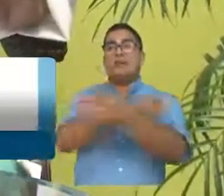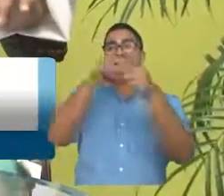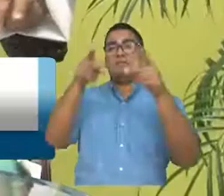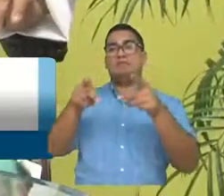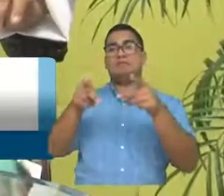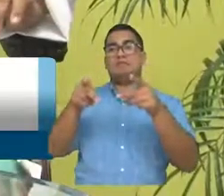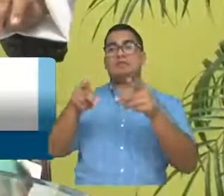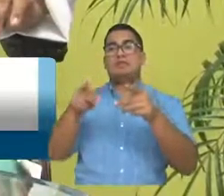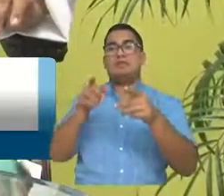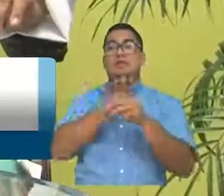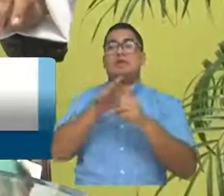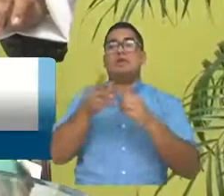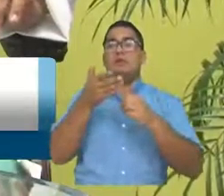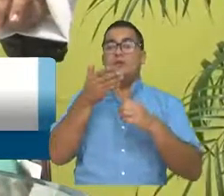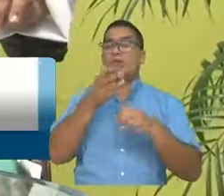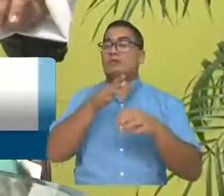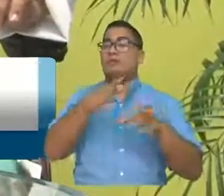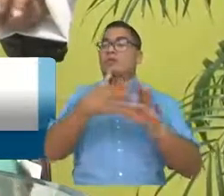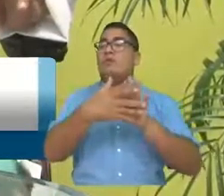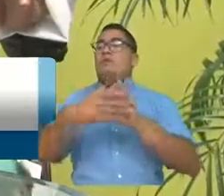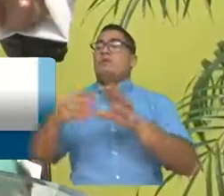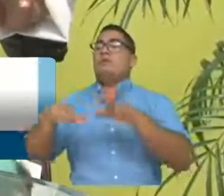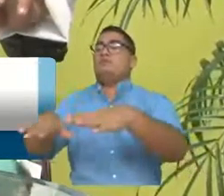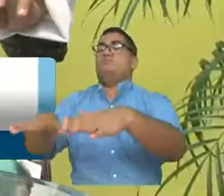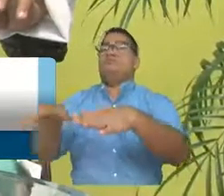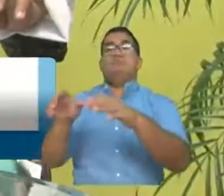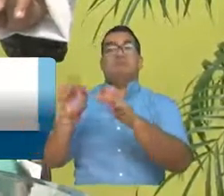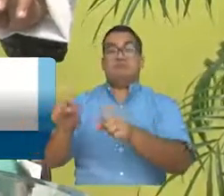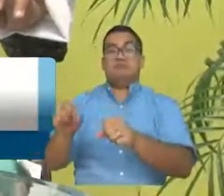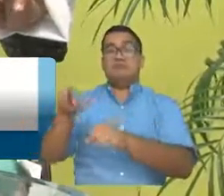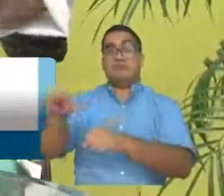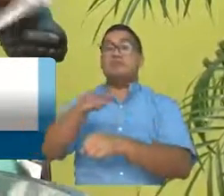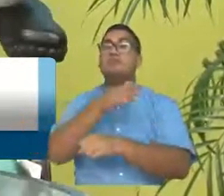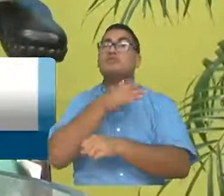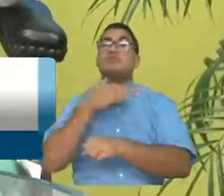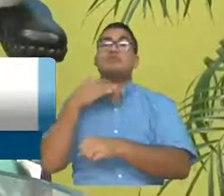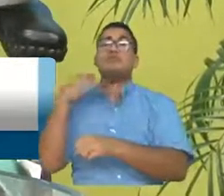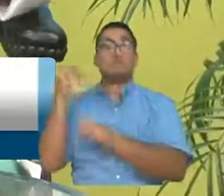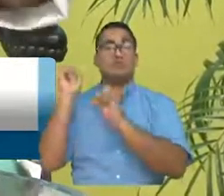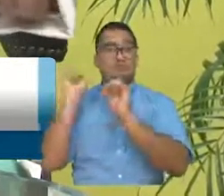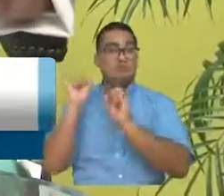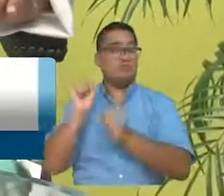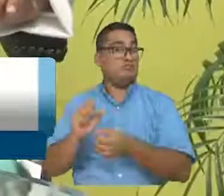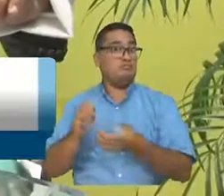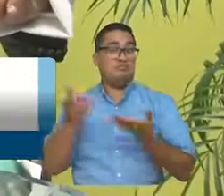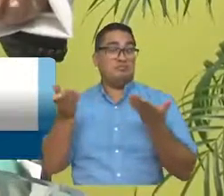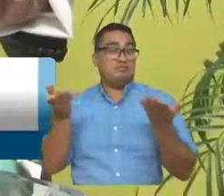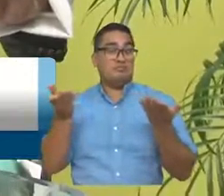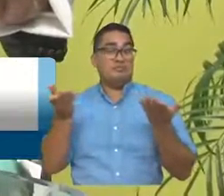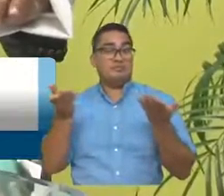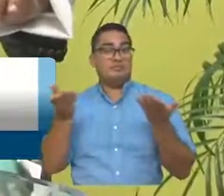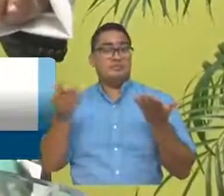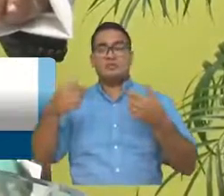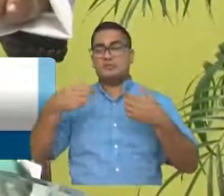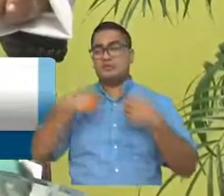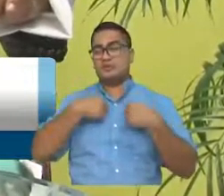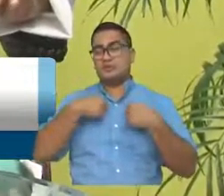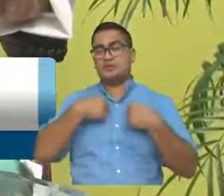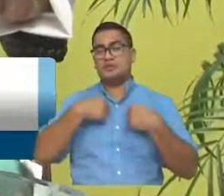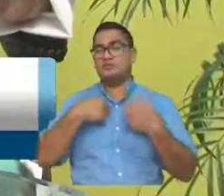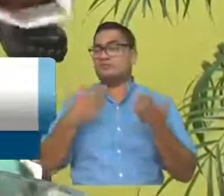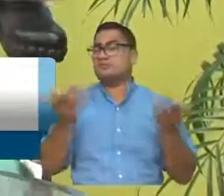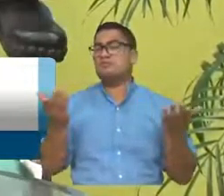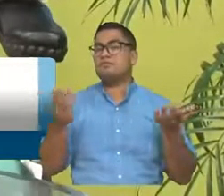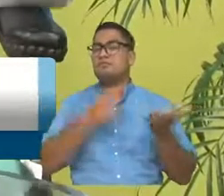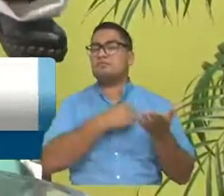¿verdad?, el pasamano del bus, y me puedo sentar en un asiento o me puedo agarrar de la parte de adelante